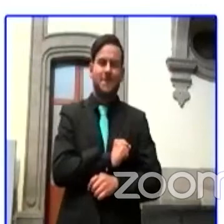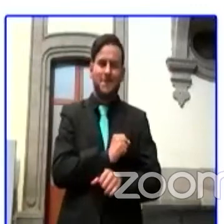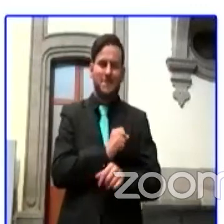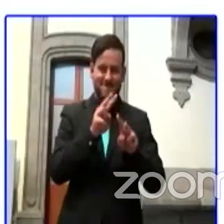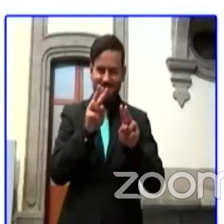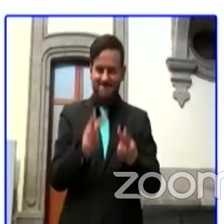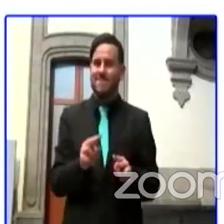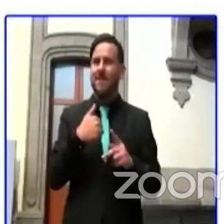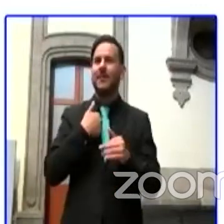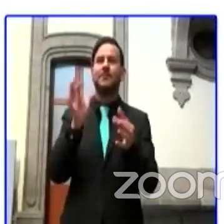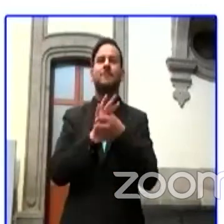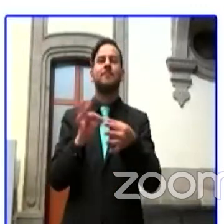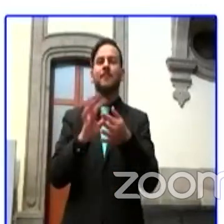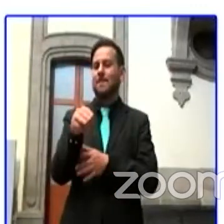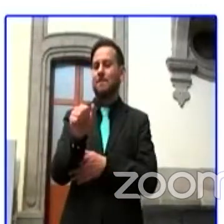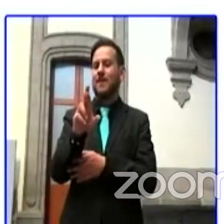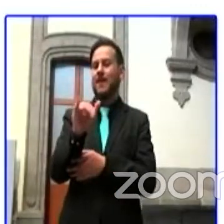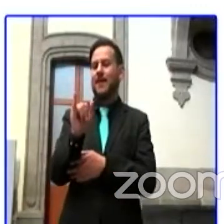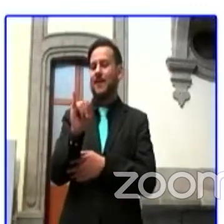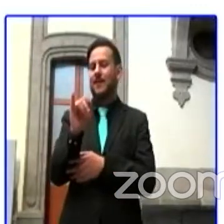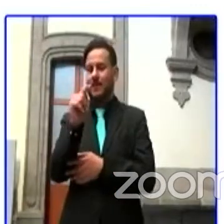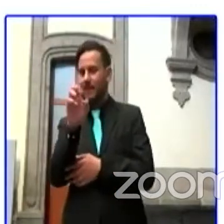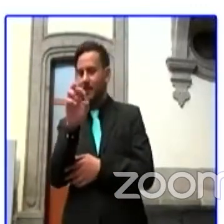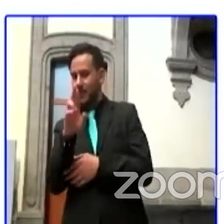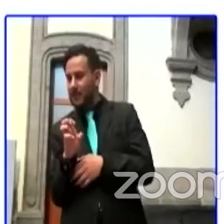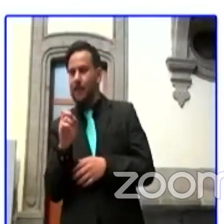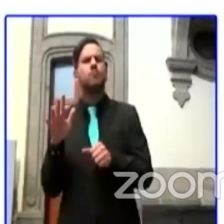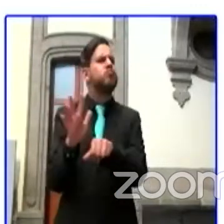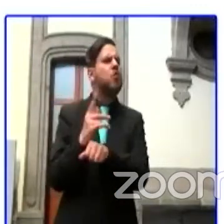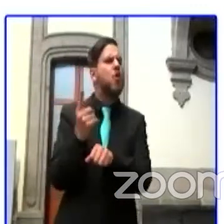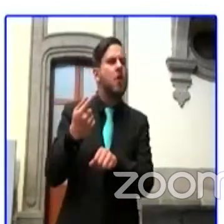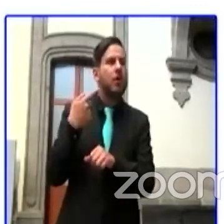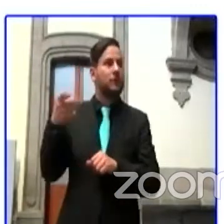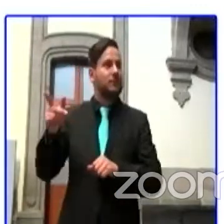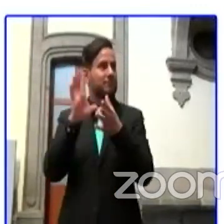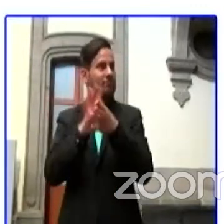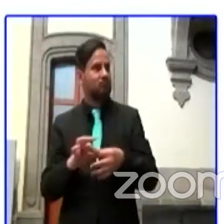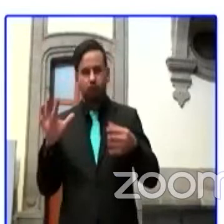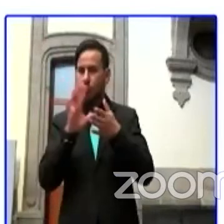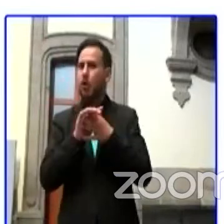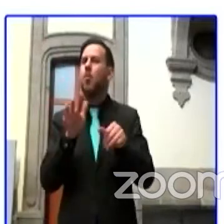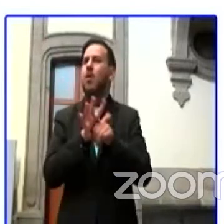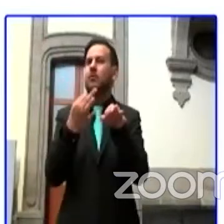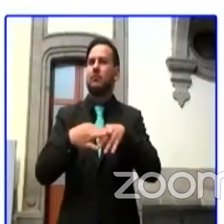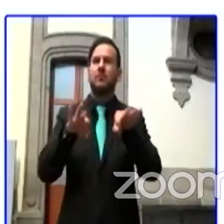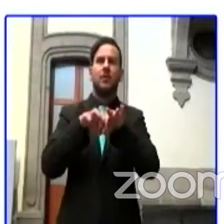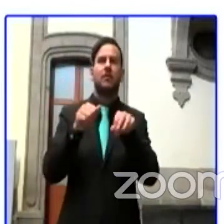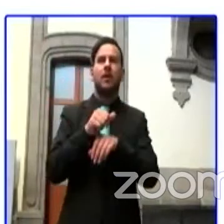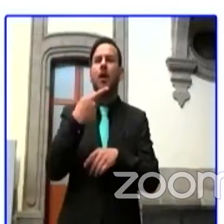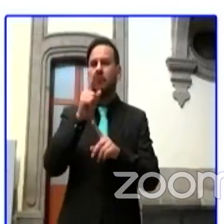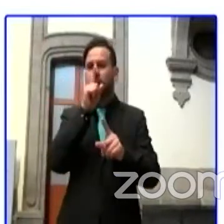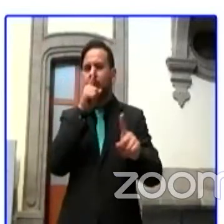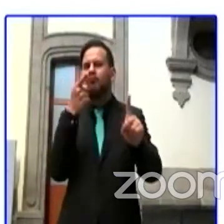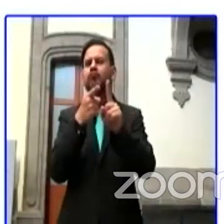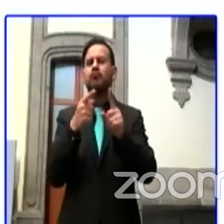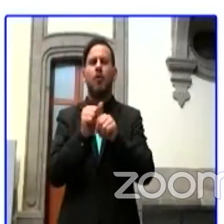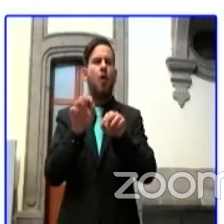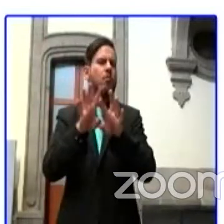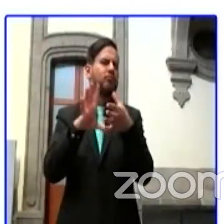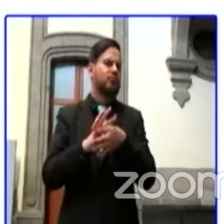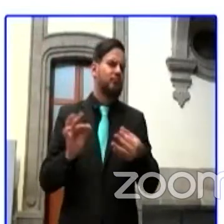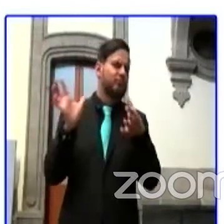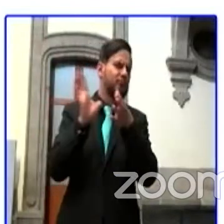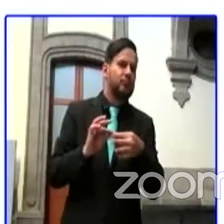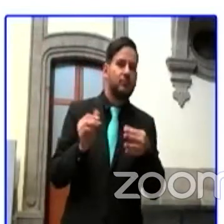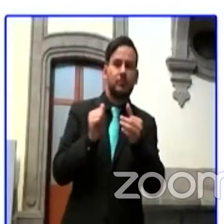lo que tiene que decir Marité al respecto, porque creo que al final hemos hablado de la importancia de la transversalización, como lo dijo muy bien